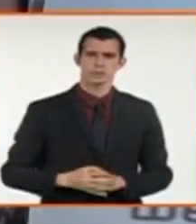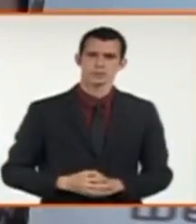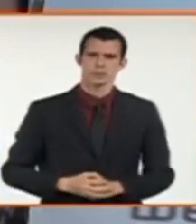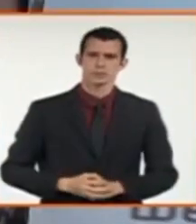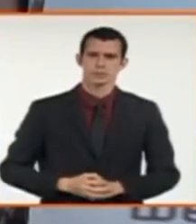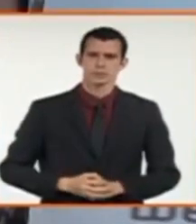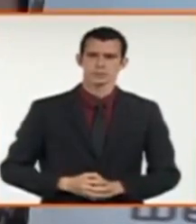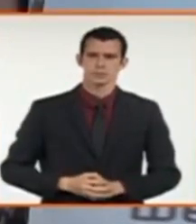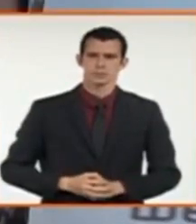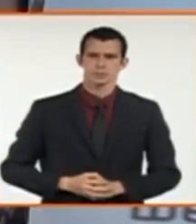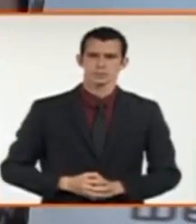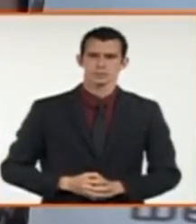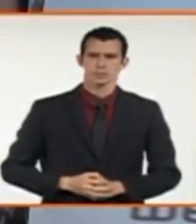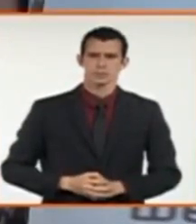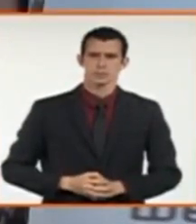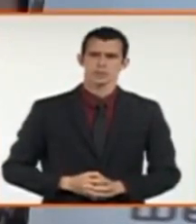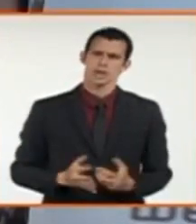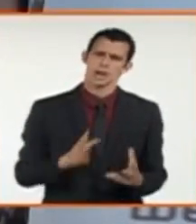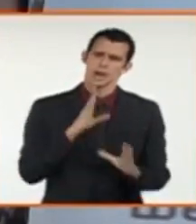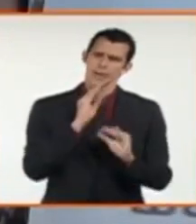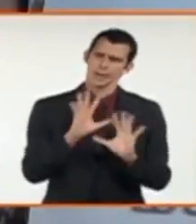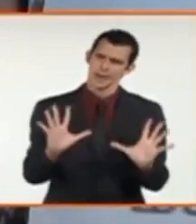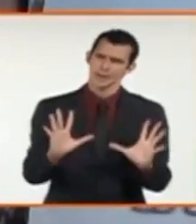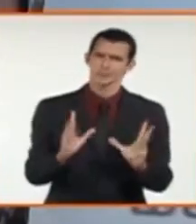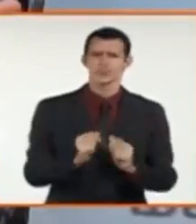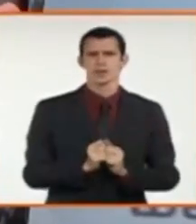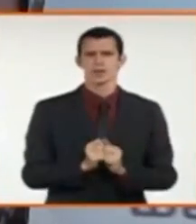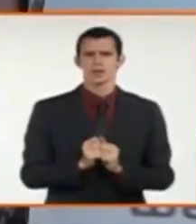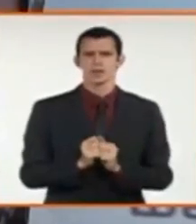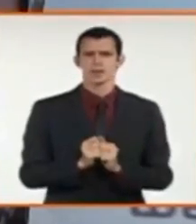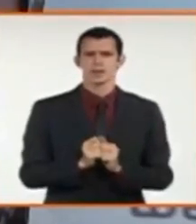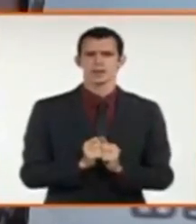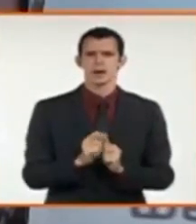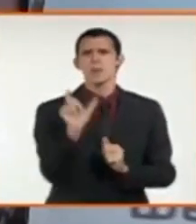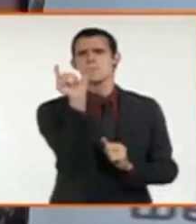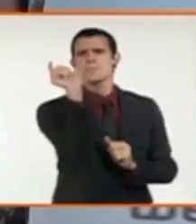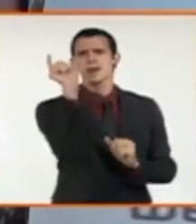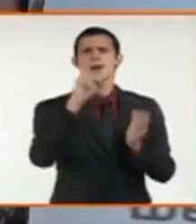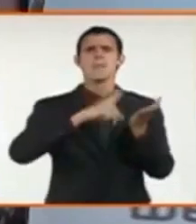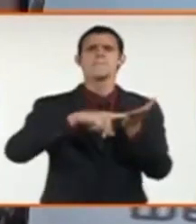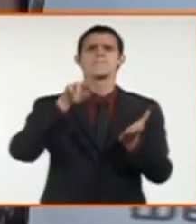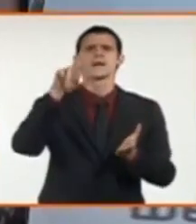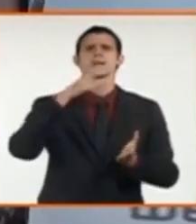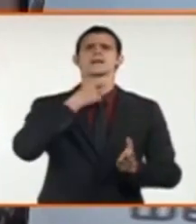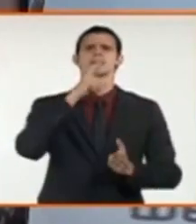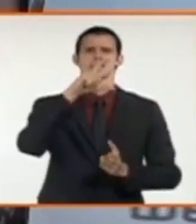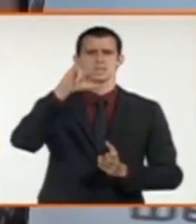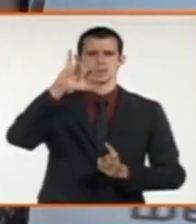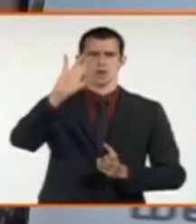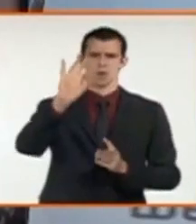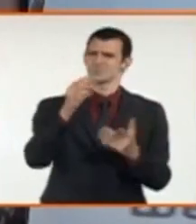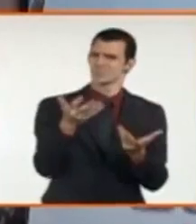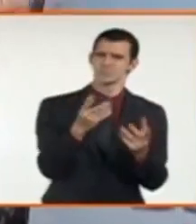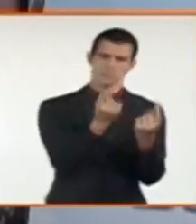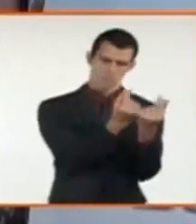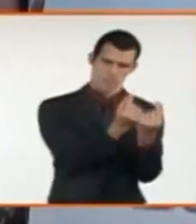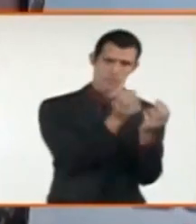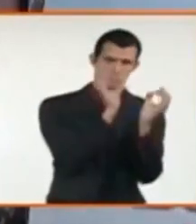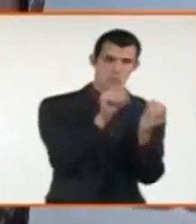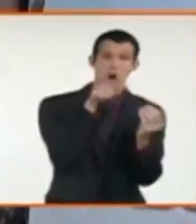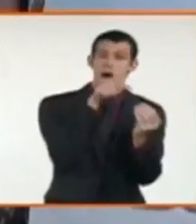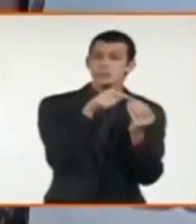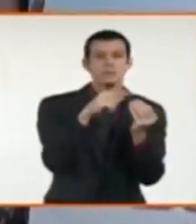vamos a decir que es la categoría económica como expresión de categoría hoy y más está